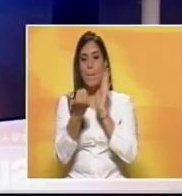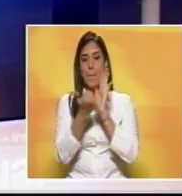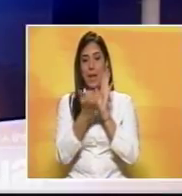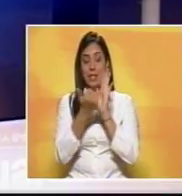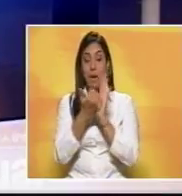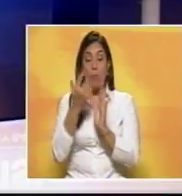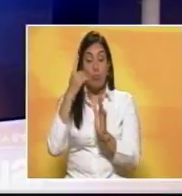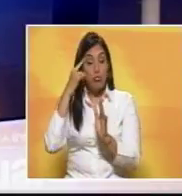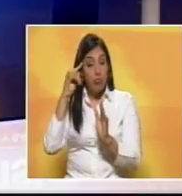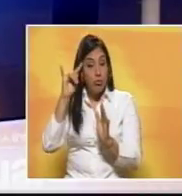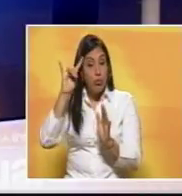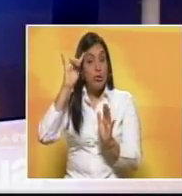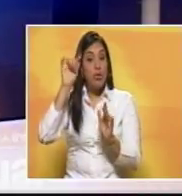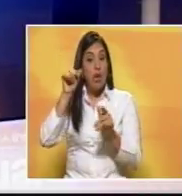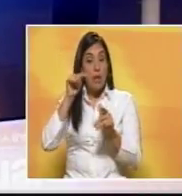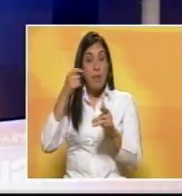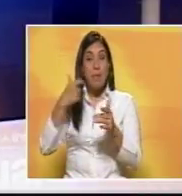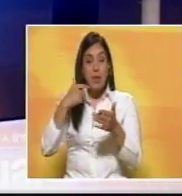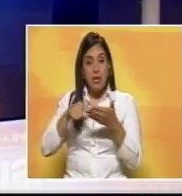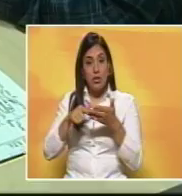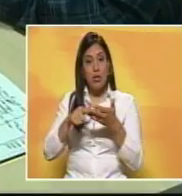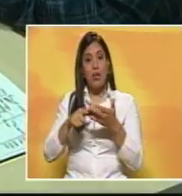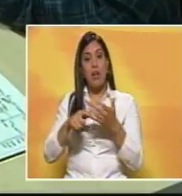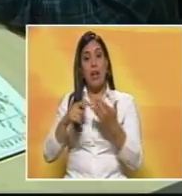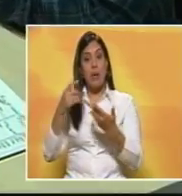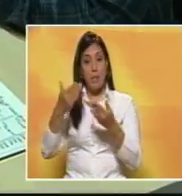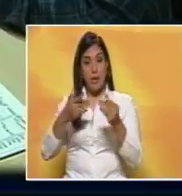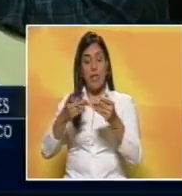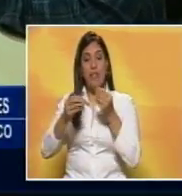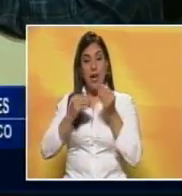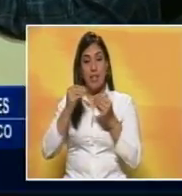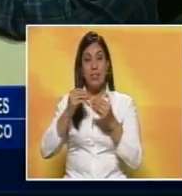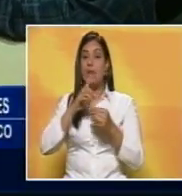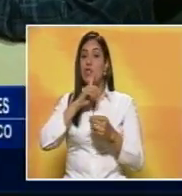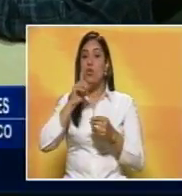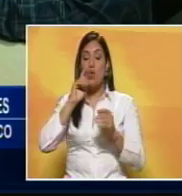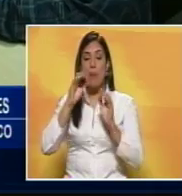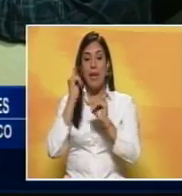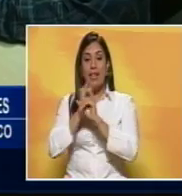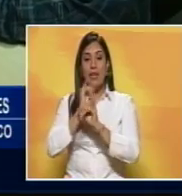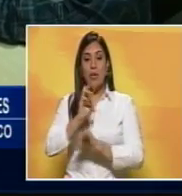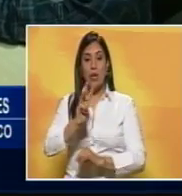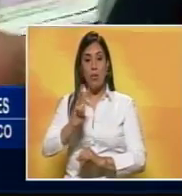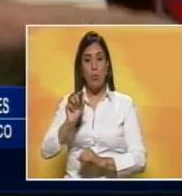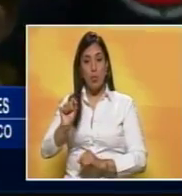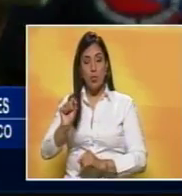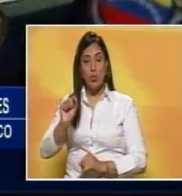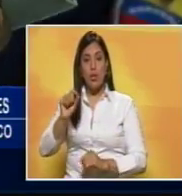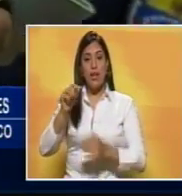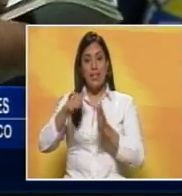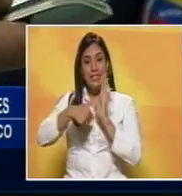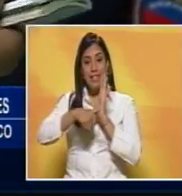en caso de que el mismo esté vencido. La solicitud debe realizarse a través de la página web